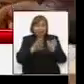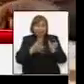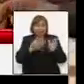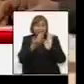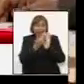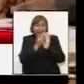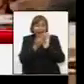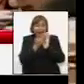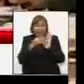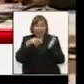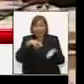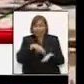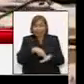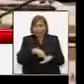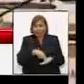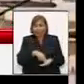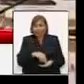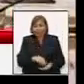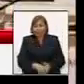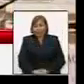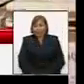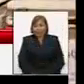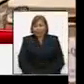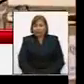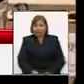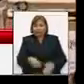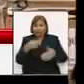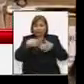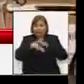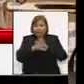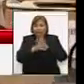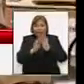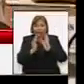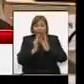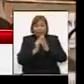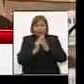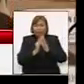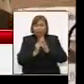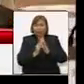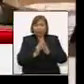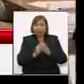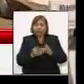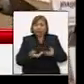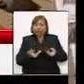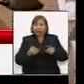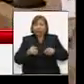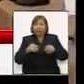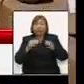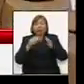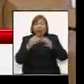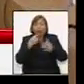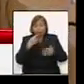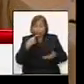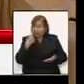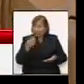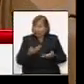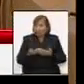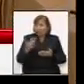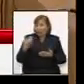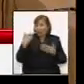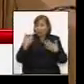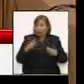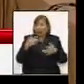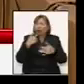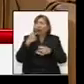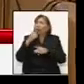puerta. No ingresó. No ingresó a la casa. Yo ingresé a la casa, como lo había dicho anteriormente, ya